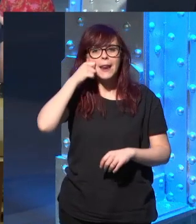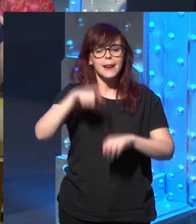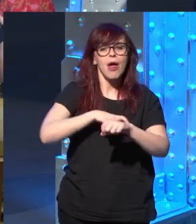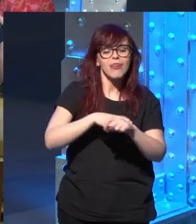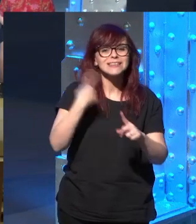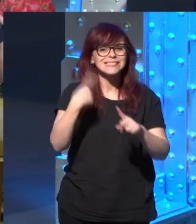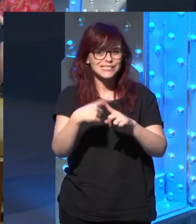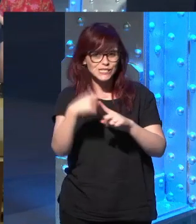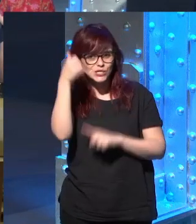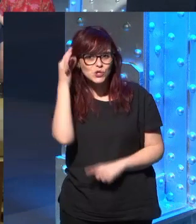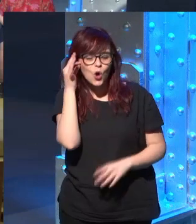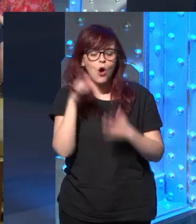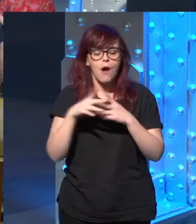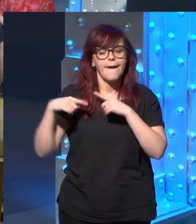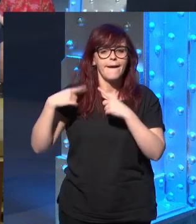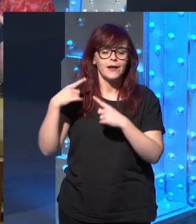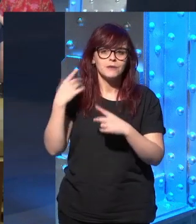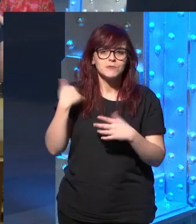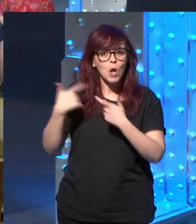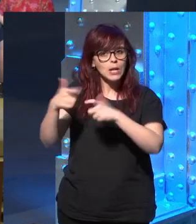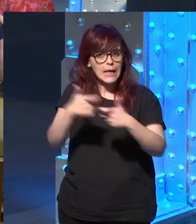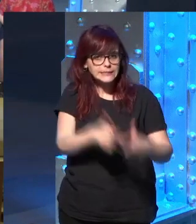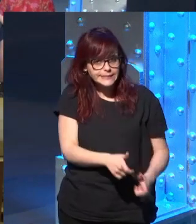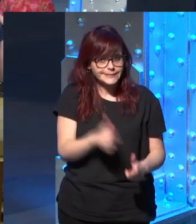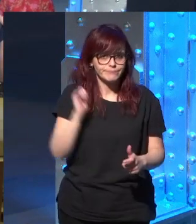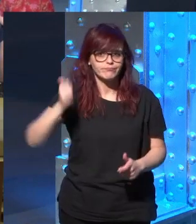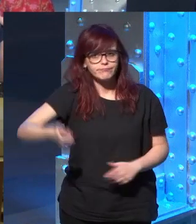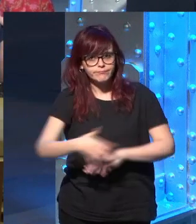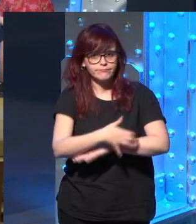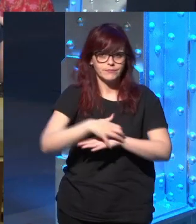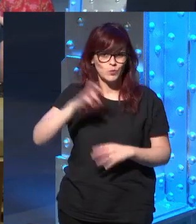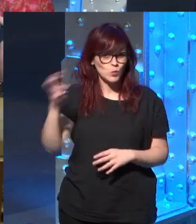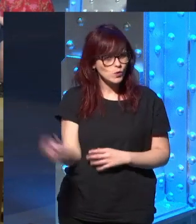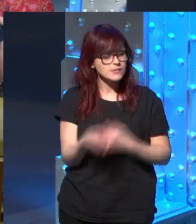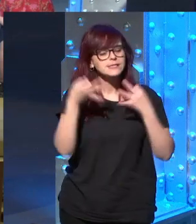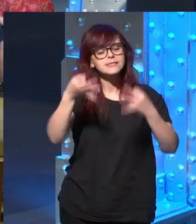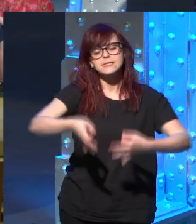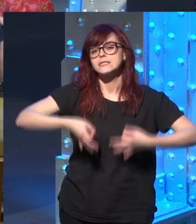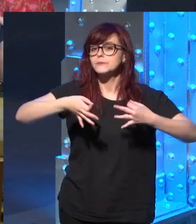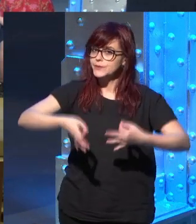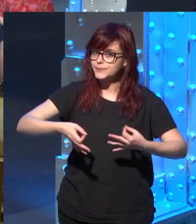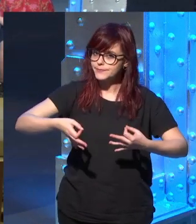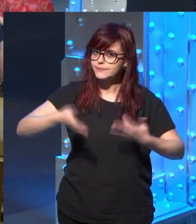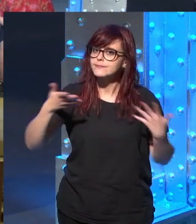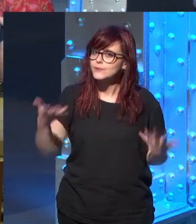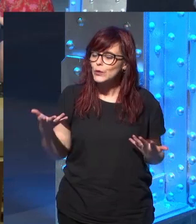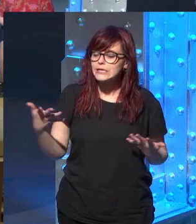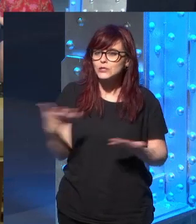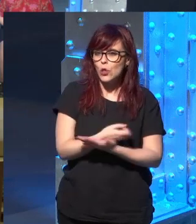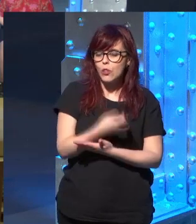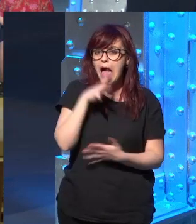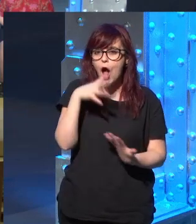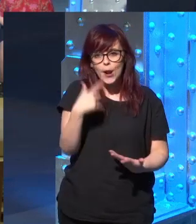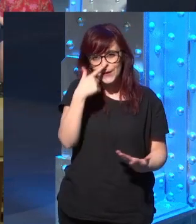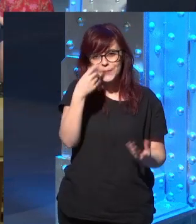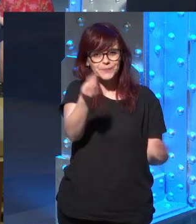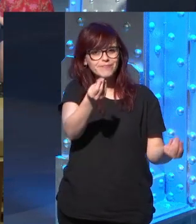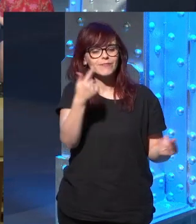sexo, género, clase. Pero, o sea, que realmente todos podemos ahora